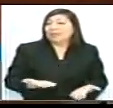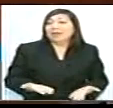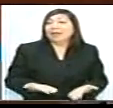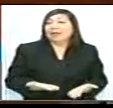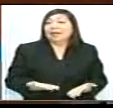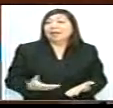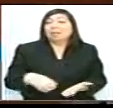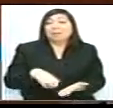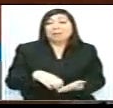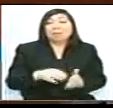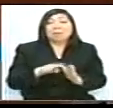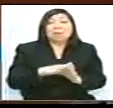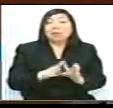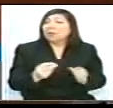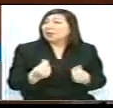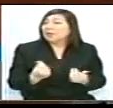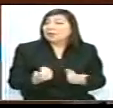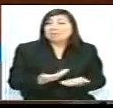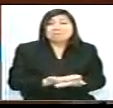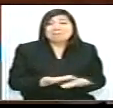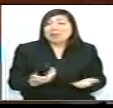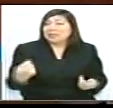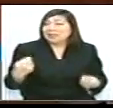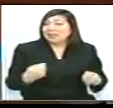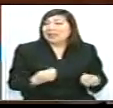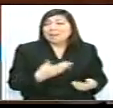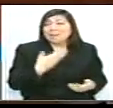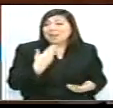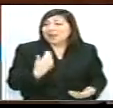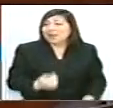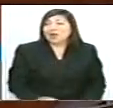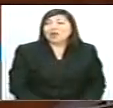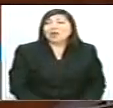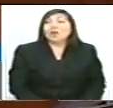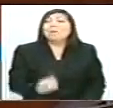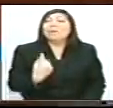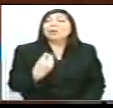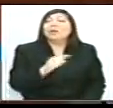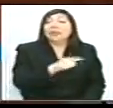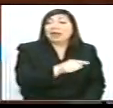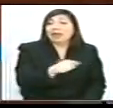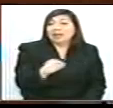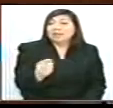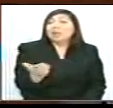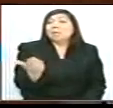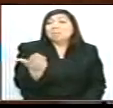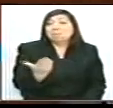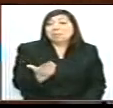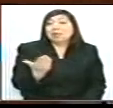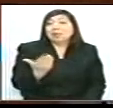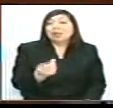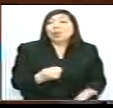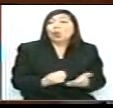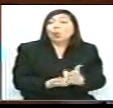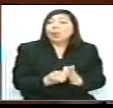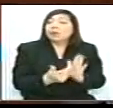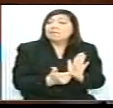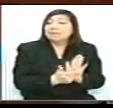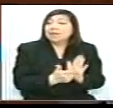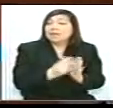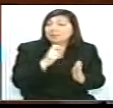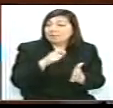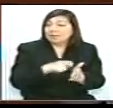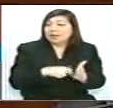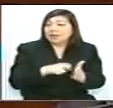alcaldes de centros poblados menores que no tienen un centavo para invertir y mejorar escuelas, porque a ellos que vienen pidiendo que en el debate de una nueva ley marco de